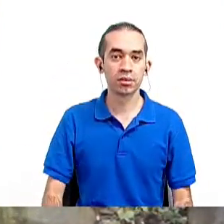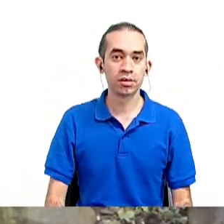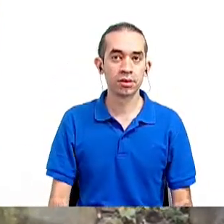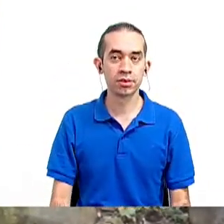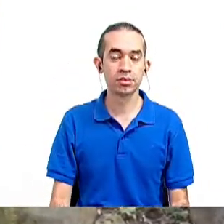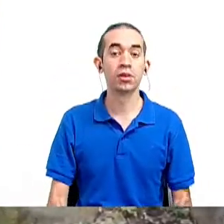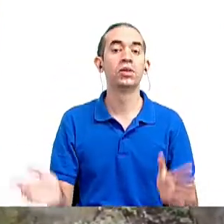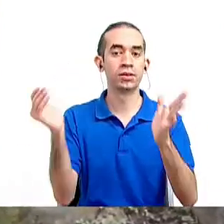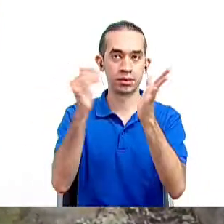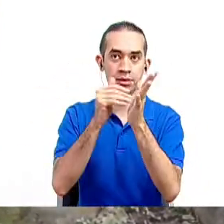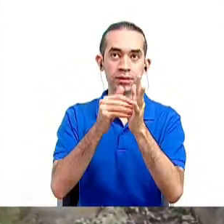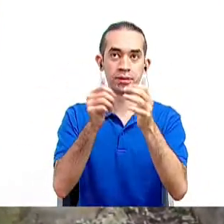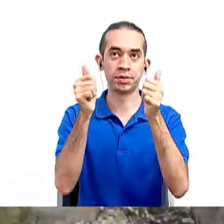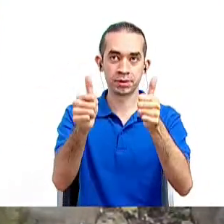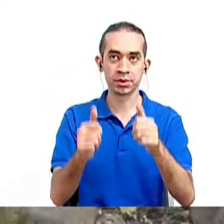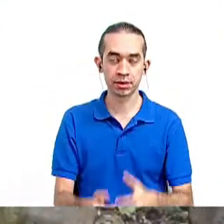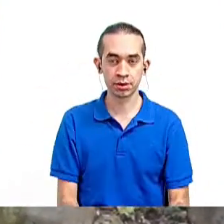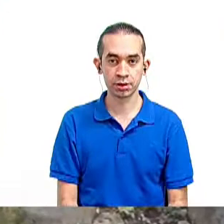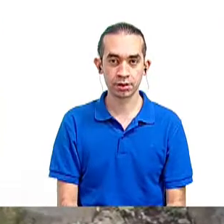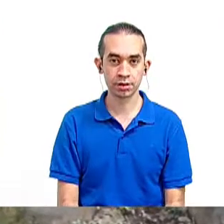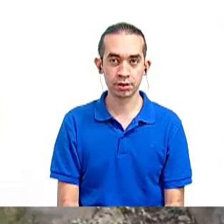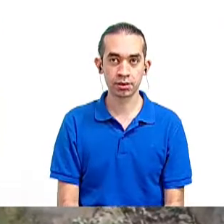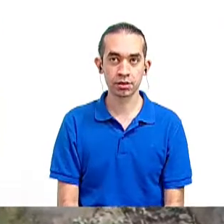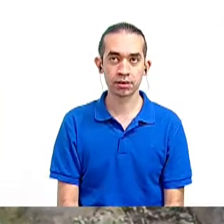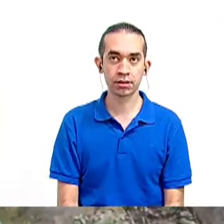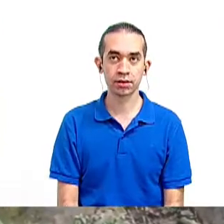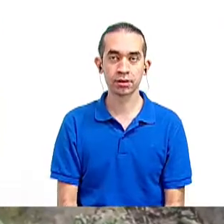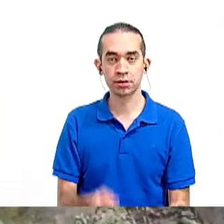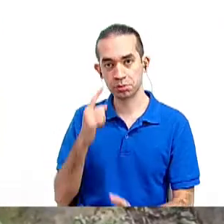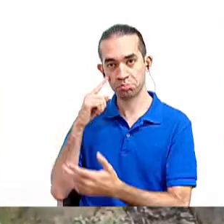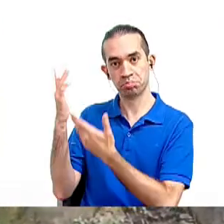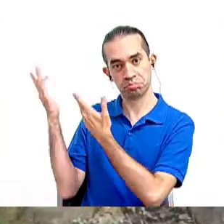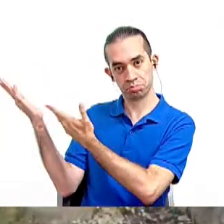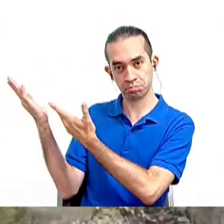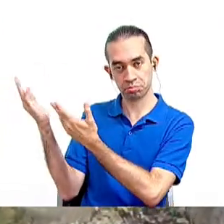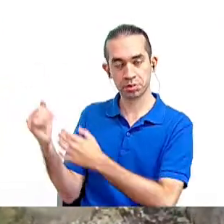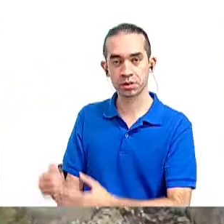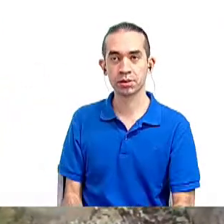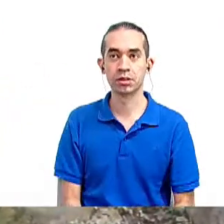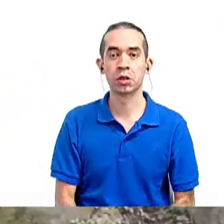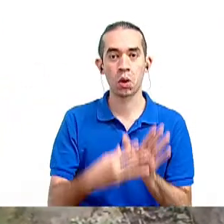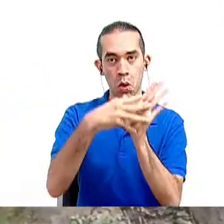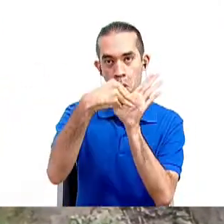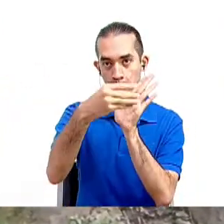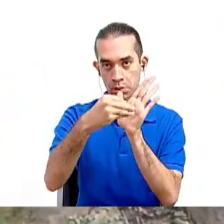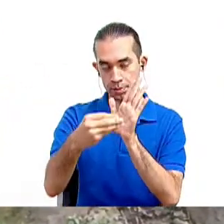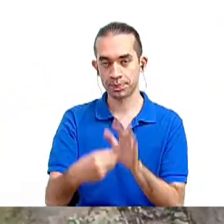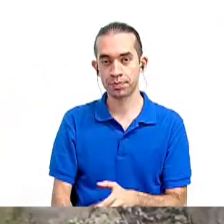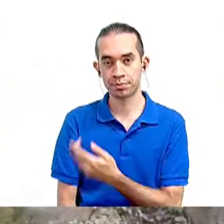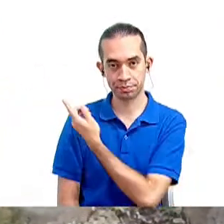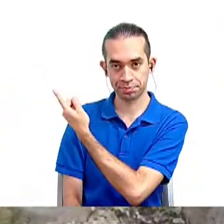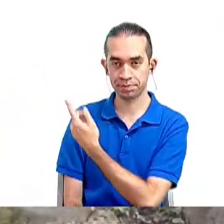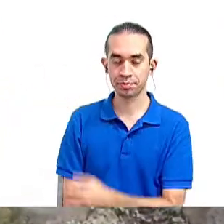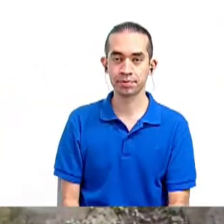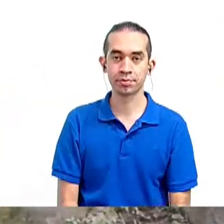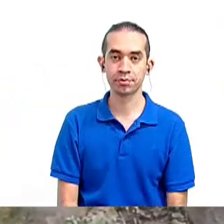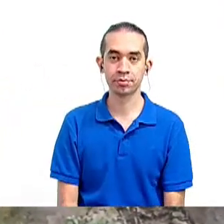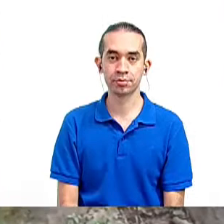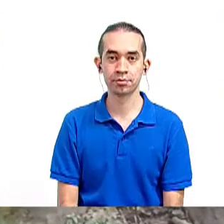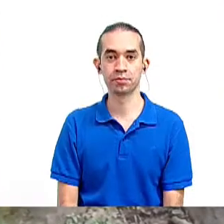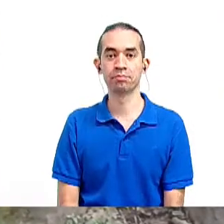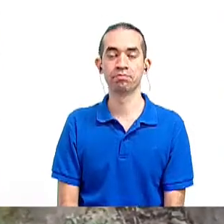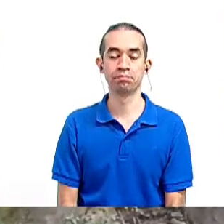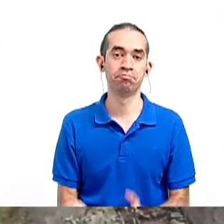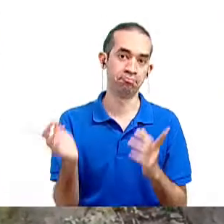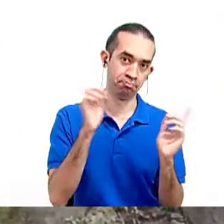Y otra vez. Muy bien. Ahora vamos a estirar el brazo. Muy bien, hacia el frente. Ahora el otro